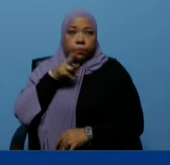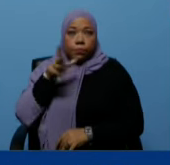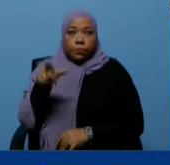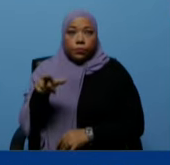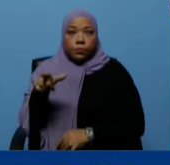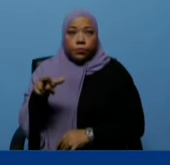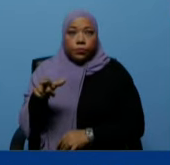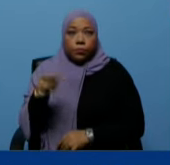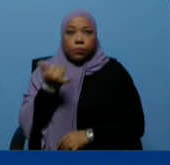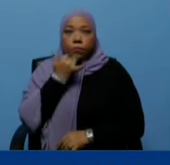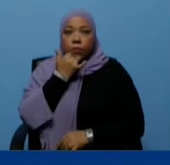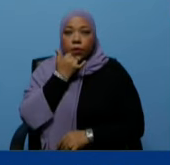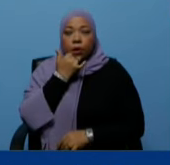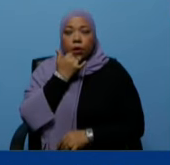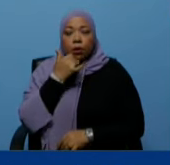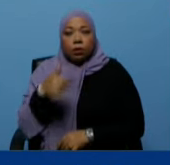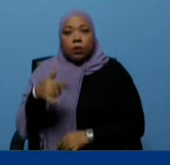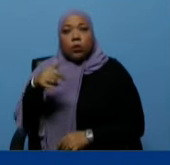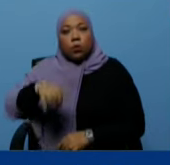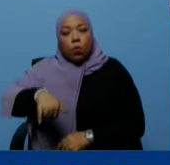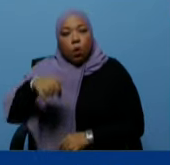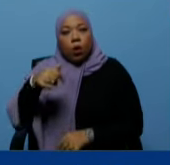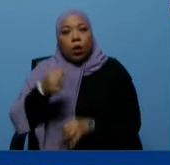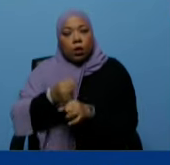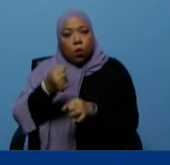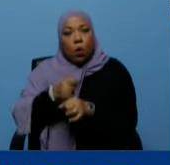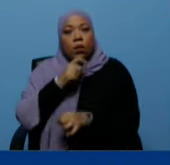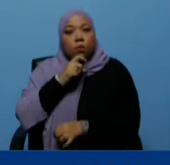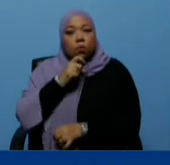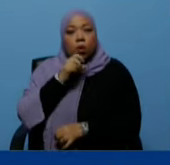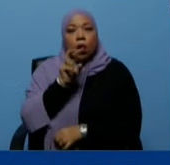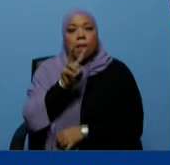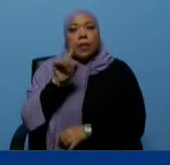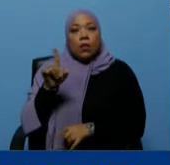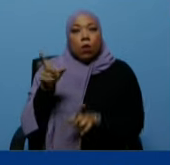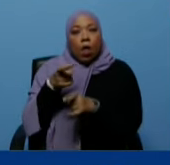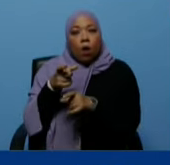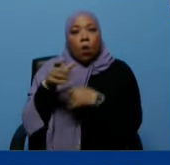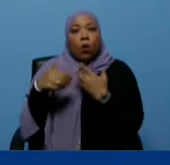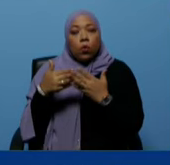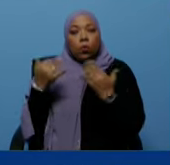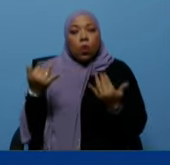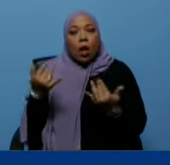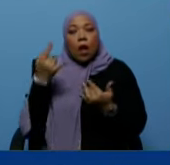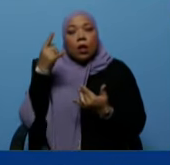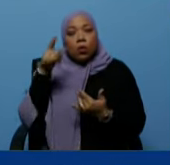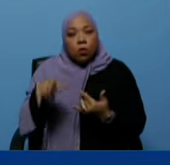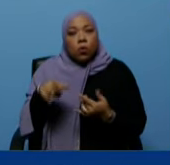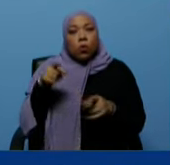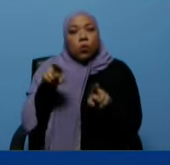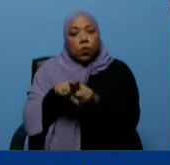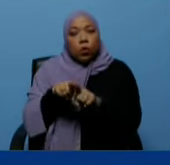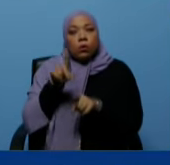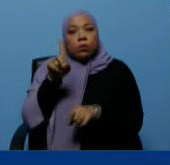Yo no me equivoco si digo hoy por hoy aquí, 21 de agosto, al lado de